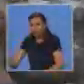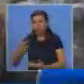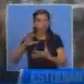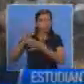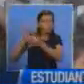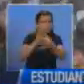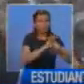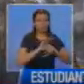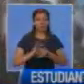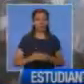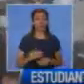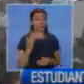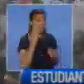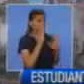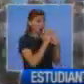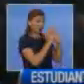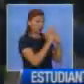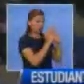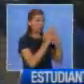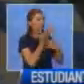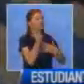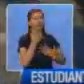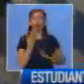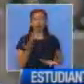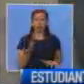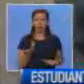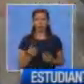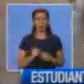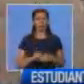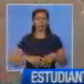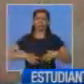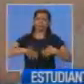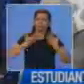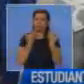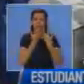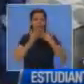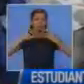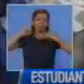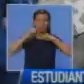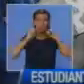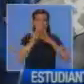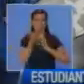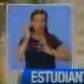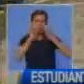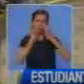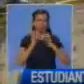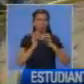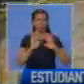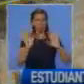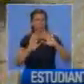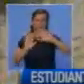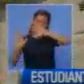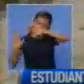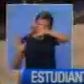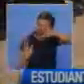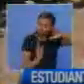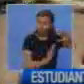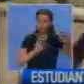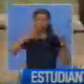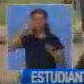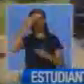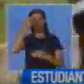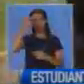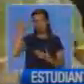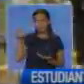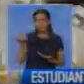Dejar atrás estas imágenes de intolerancia, de violencia e irrespeto para pasar a dialogar, a compartir, a conocer por